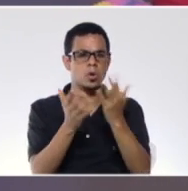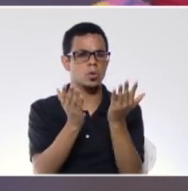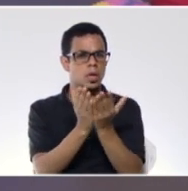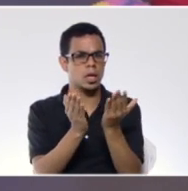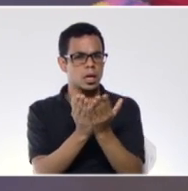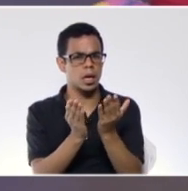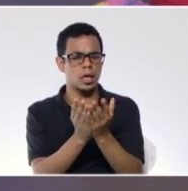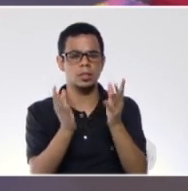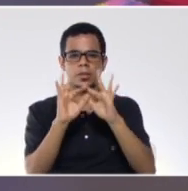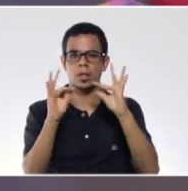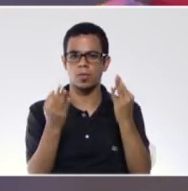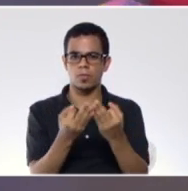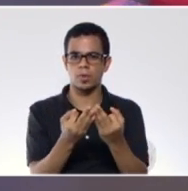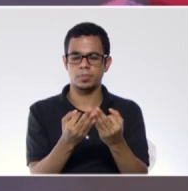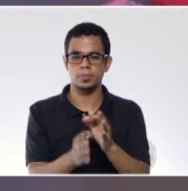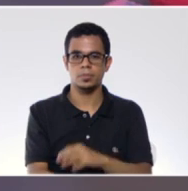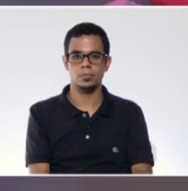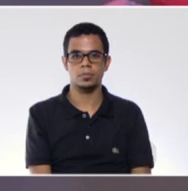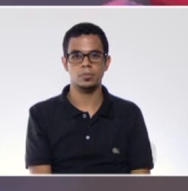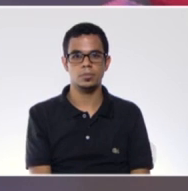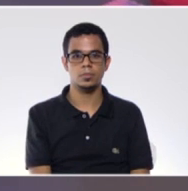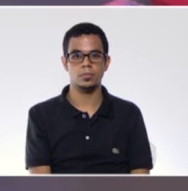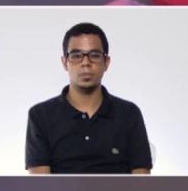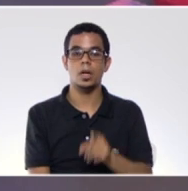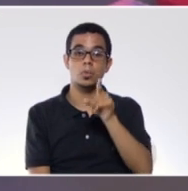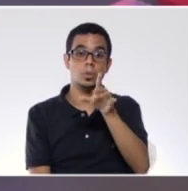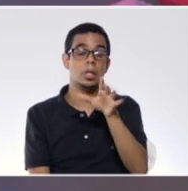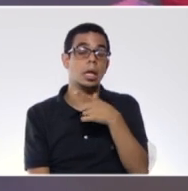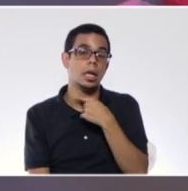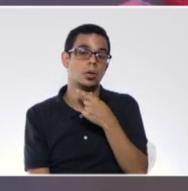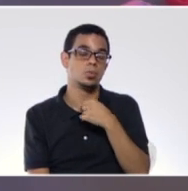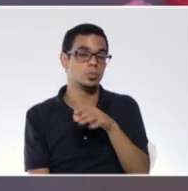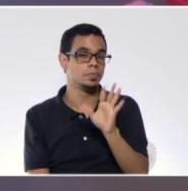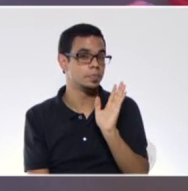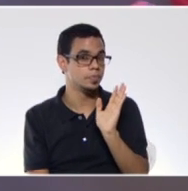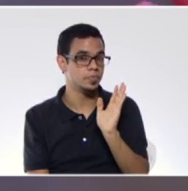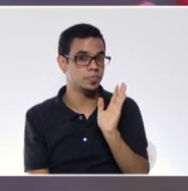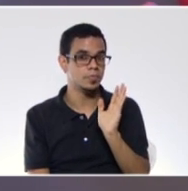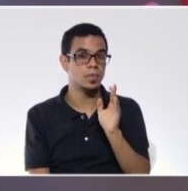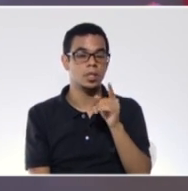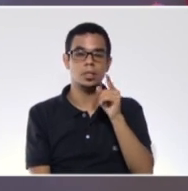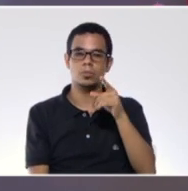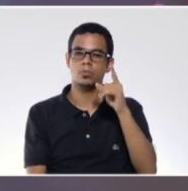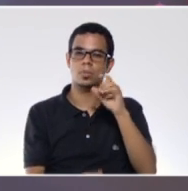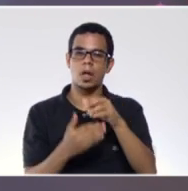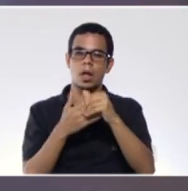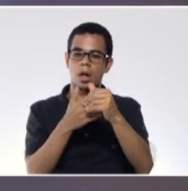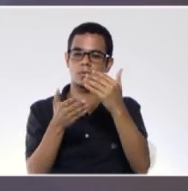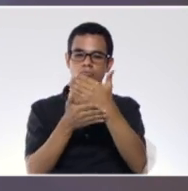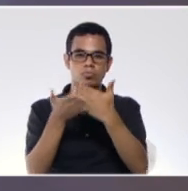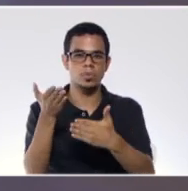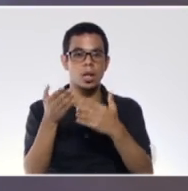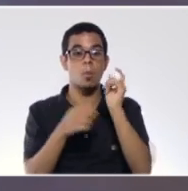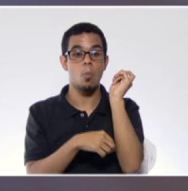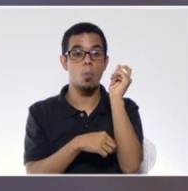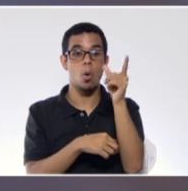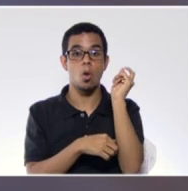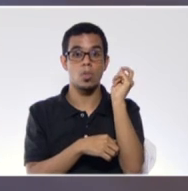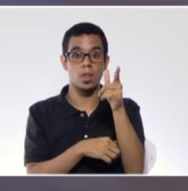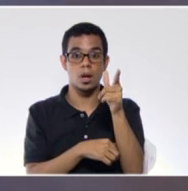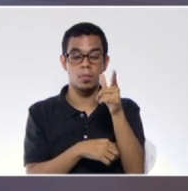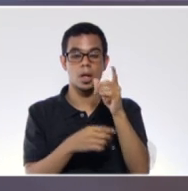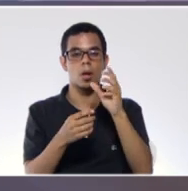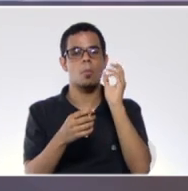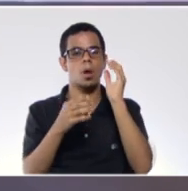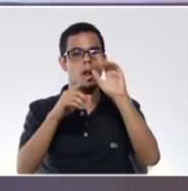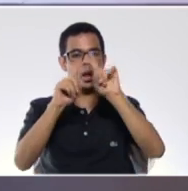cualquier programa que estén ahí colgados. Así es, y recuerden que las asignaciones también están disponibles en el canal de suscripción en Telegram, tanto en